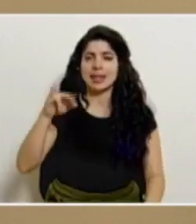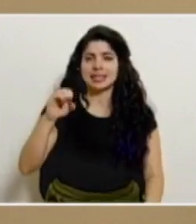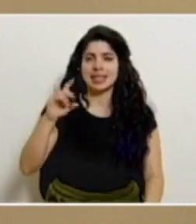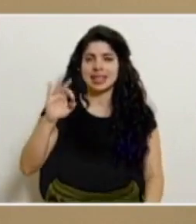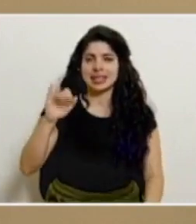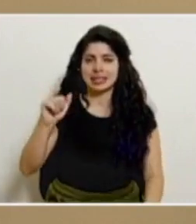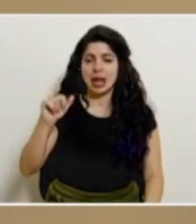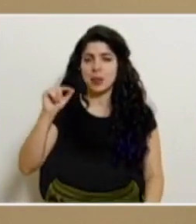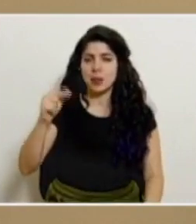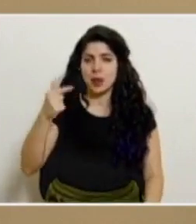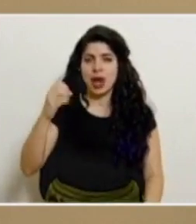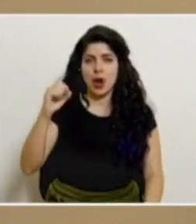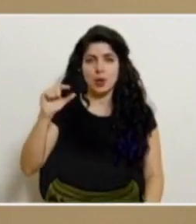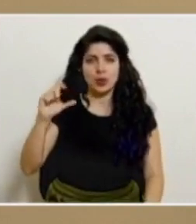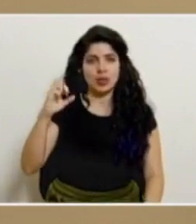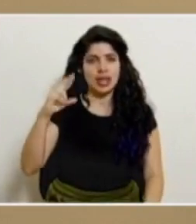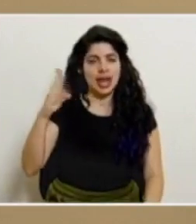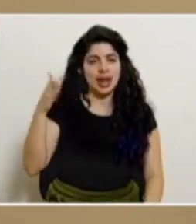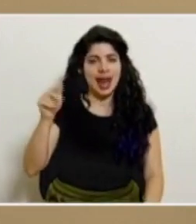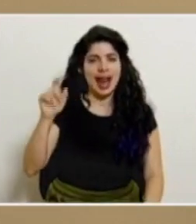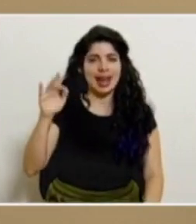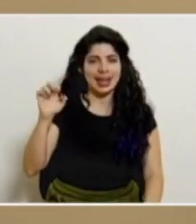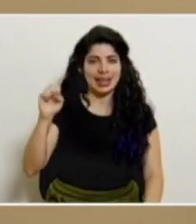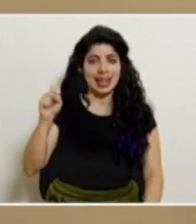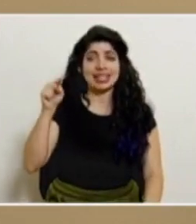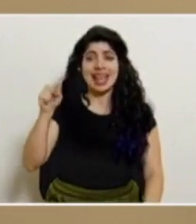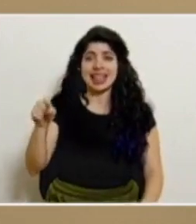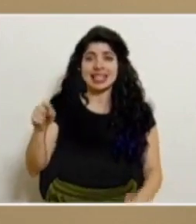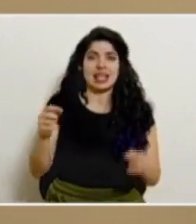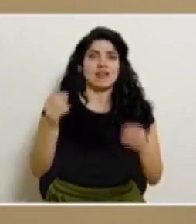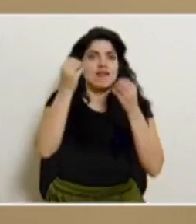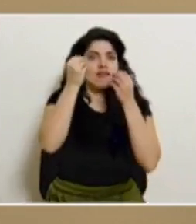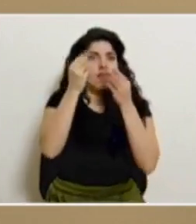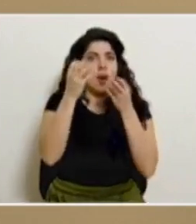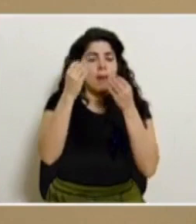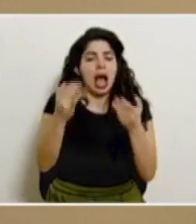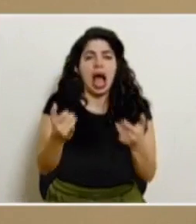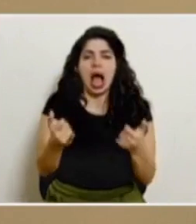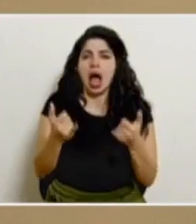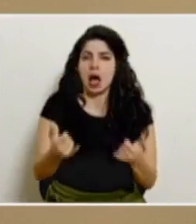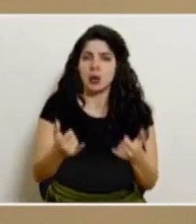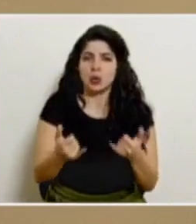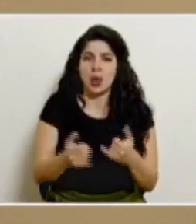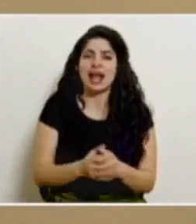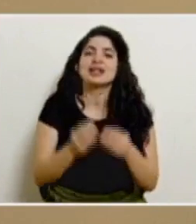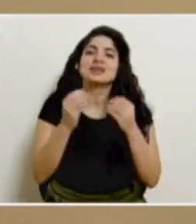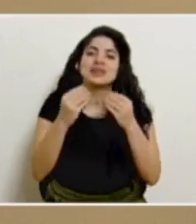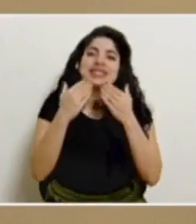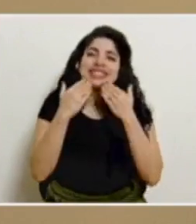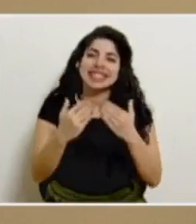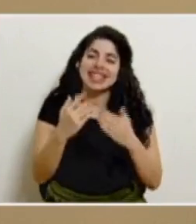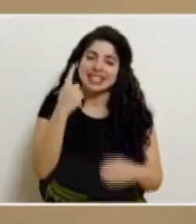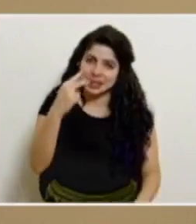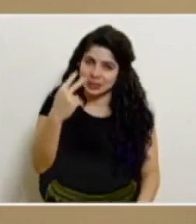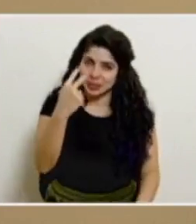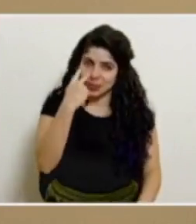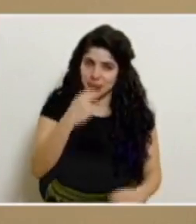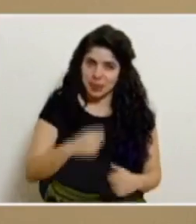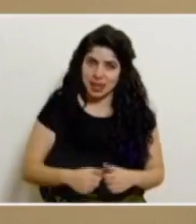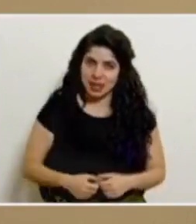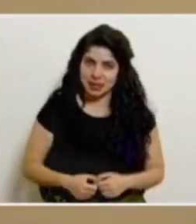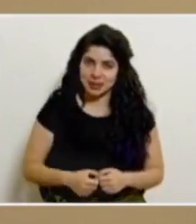.go.cr barra inclinada alertas el sitio está totalmente actualizado muchas gracias por su sintonía